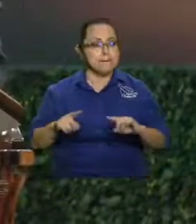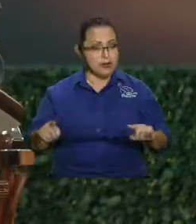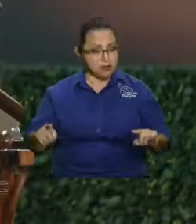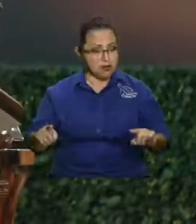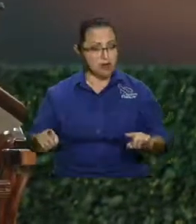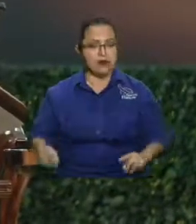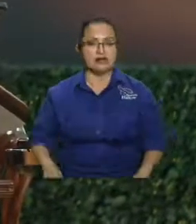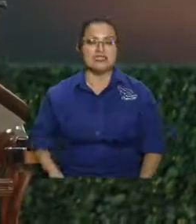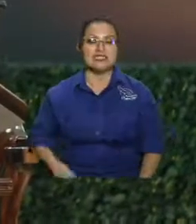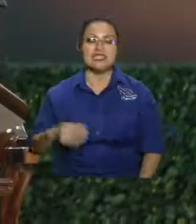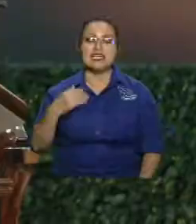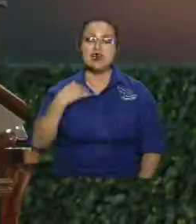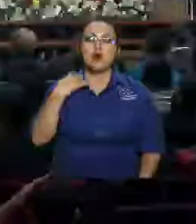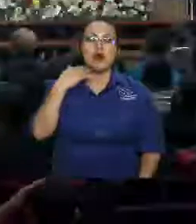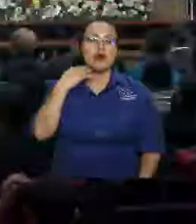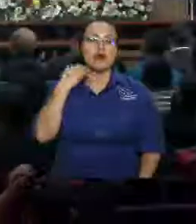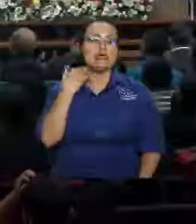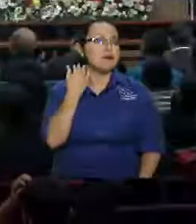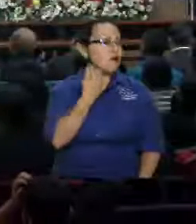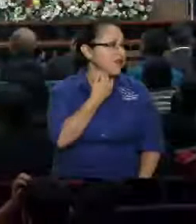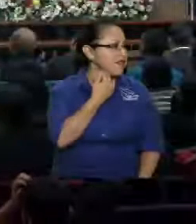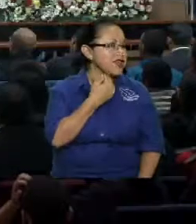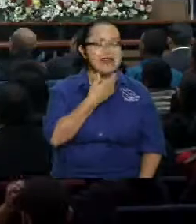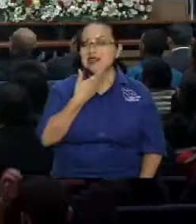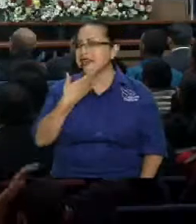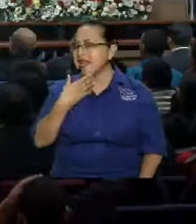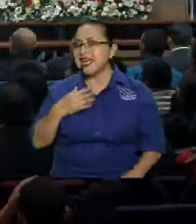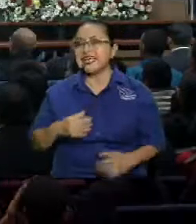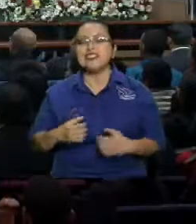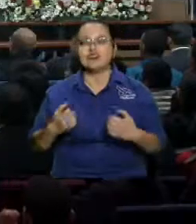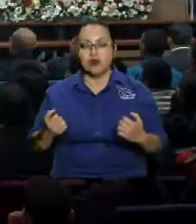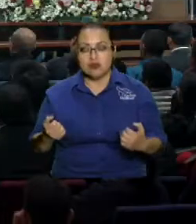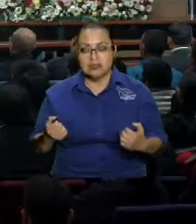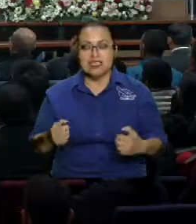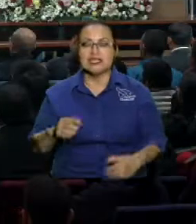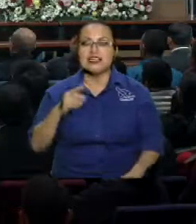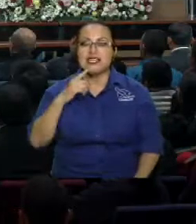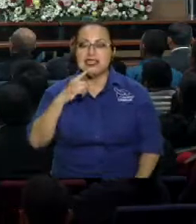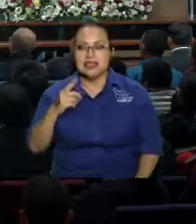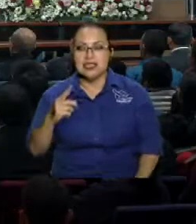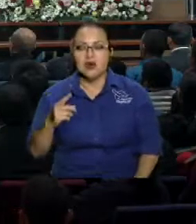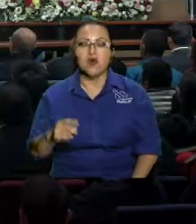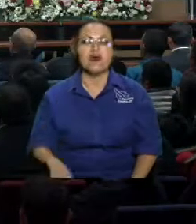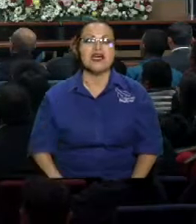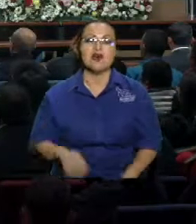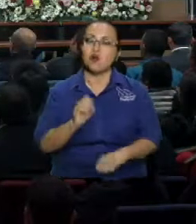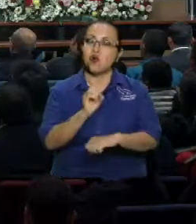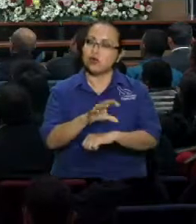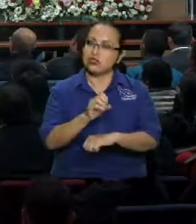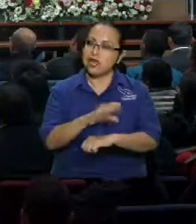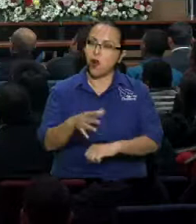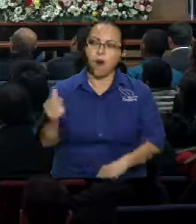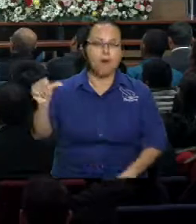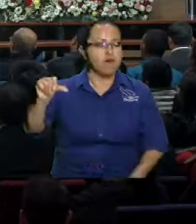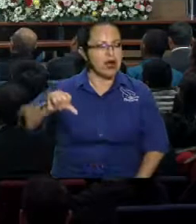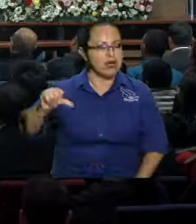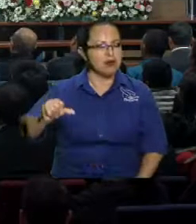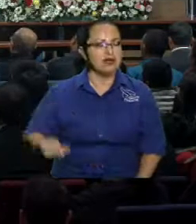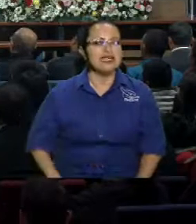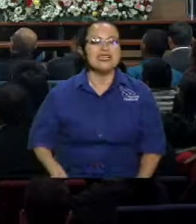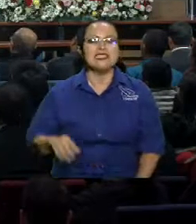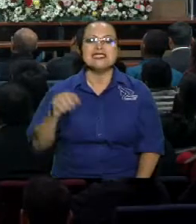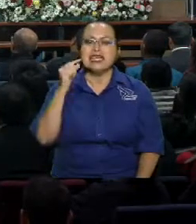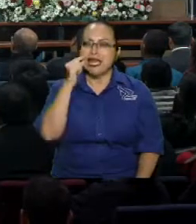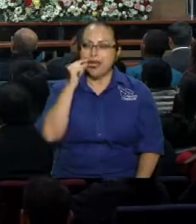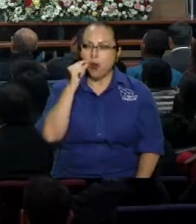no. Ese fue su consejo. Entonces, mire qué consejo, realmente le estaba diciendo... Lo que le estaba